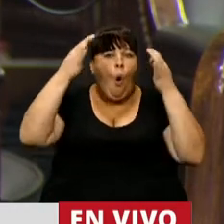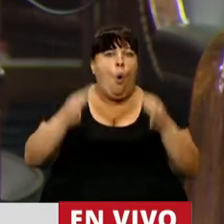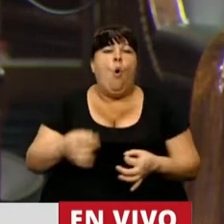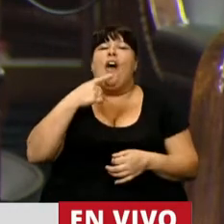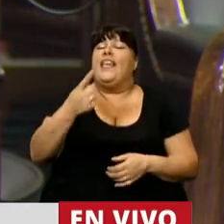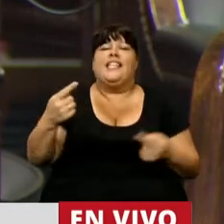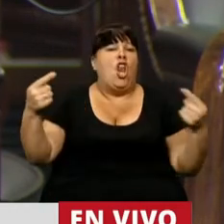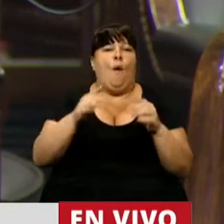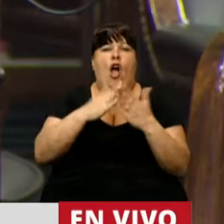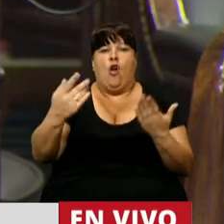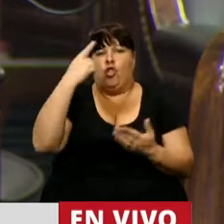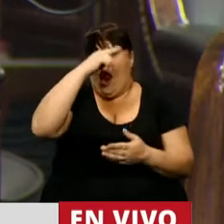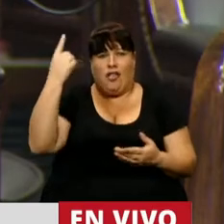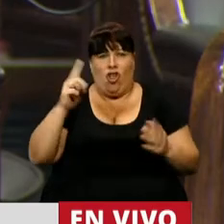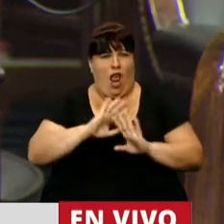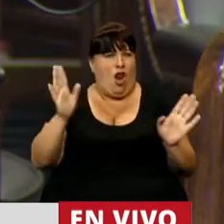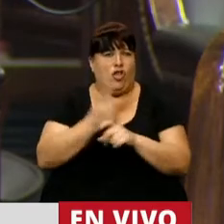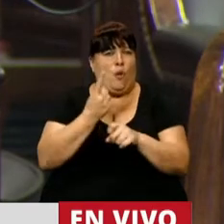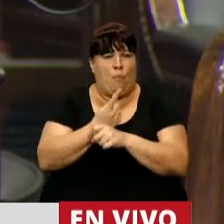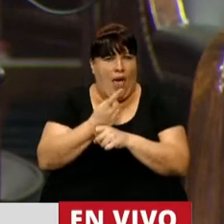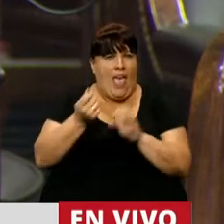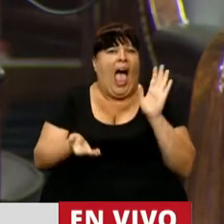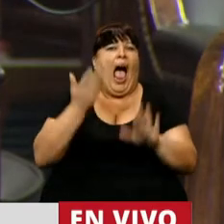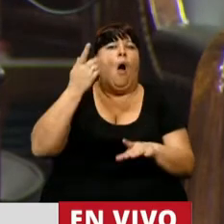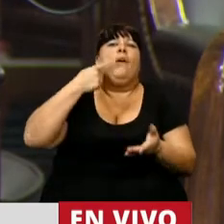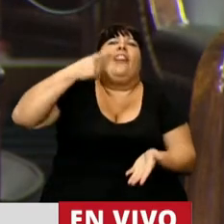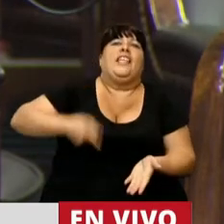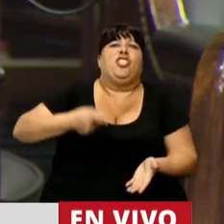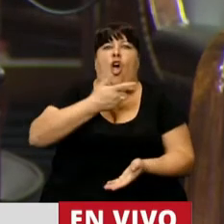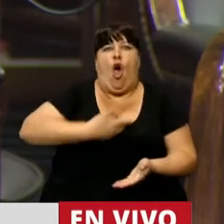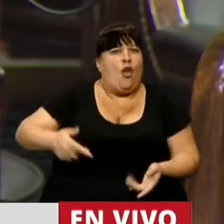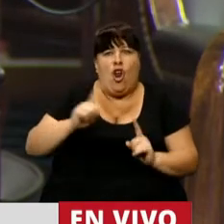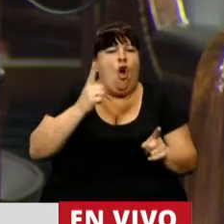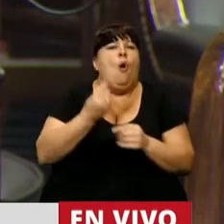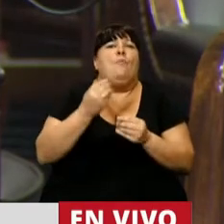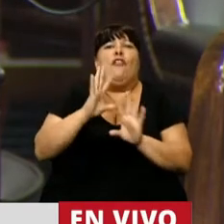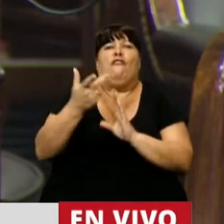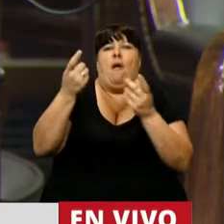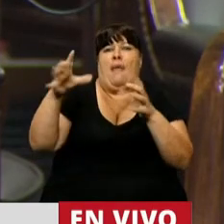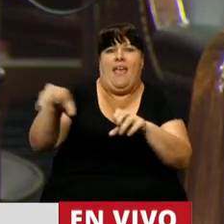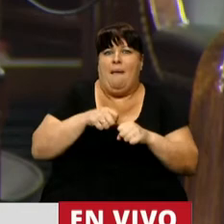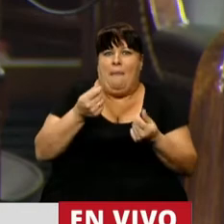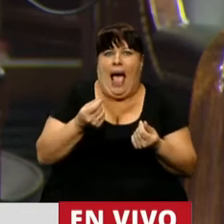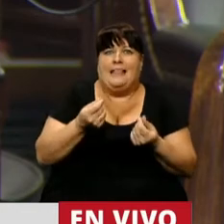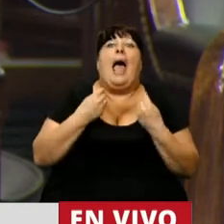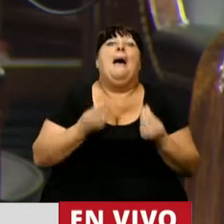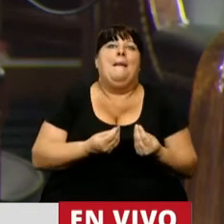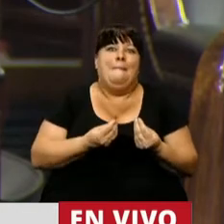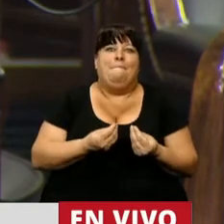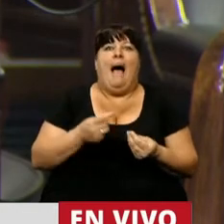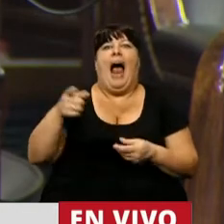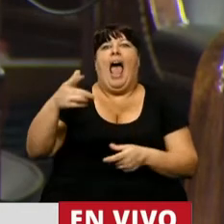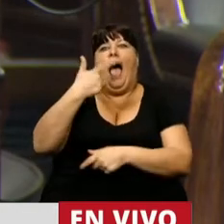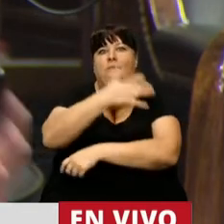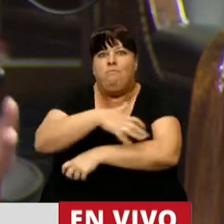declara inconstitucionales estos aumentos por decreto porque son confiscatorios para justamente los que